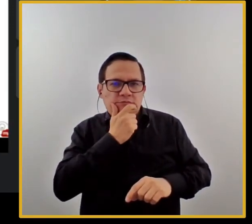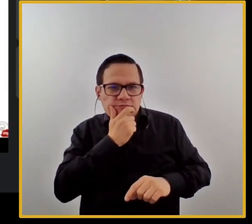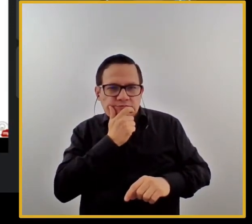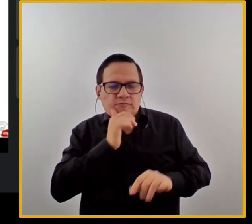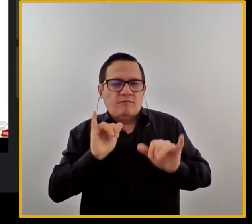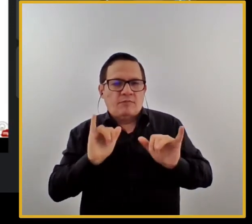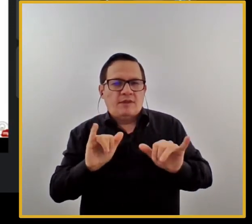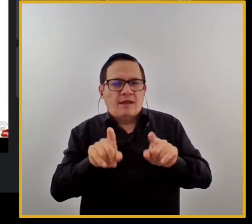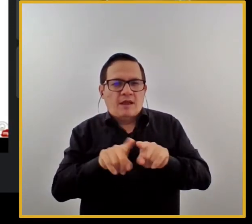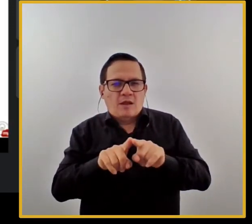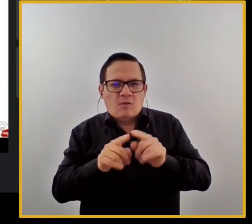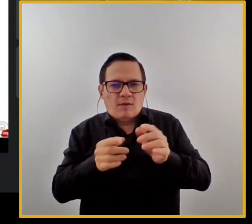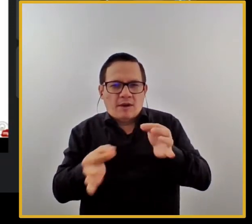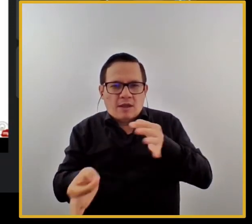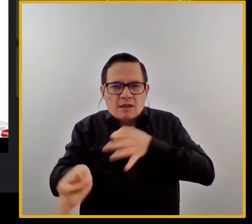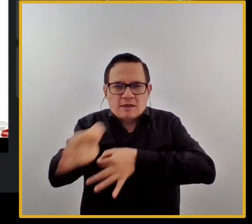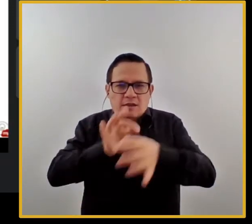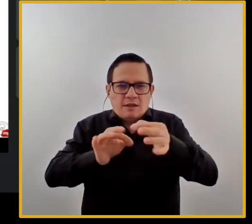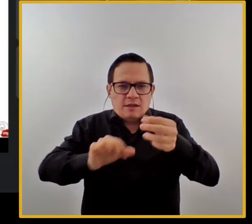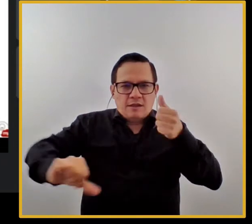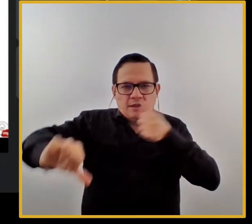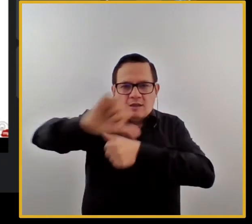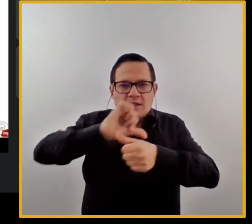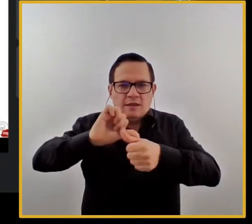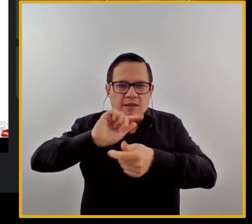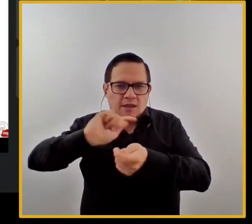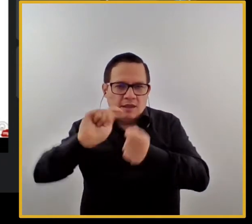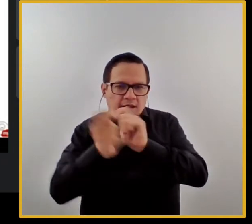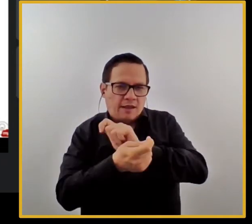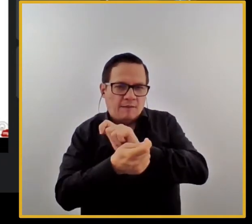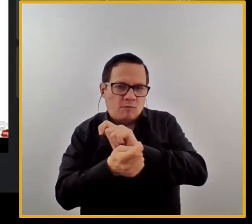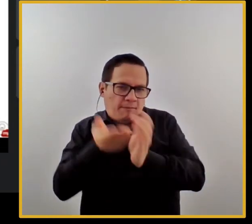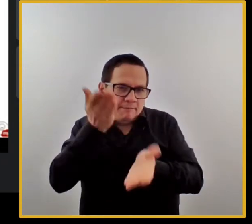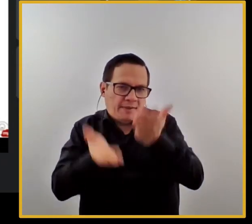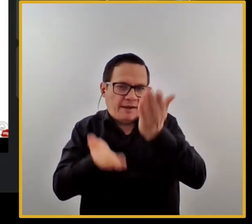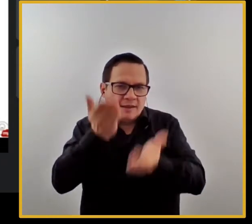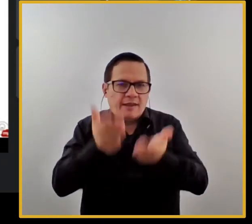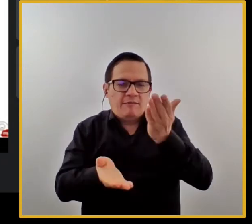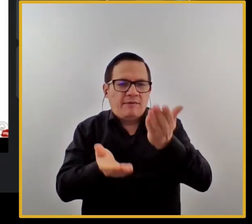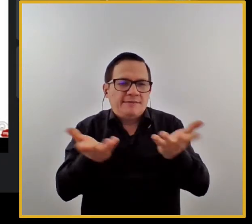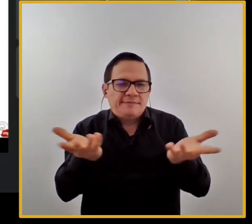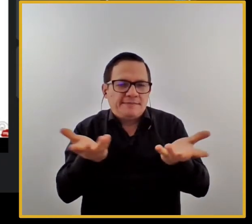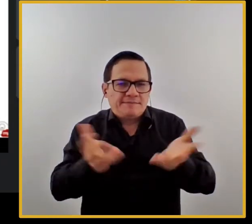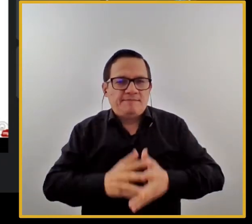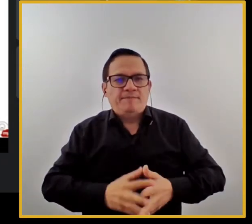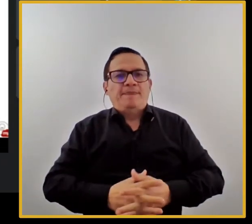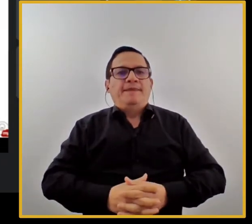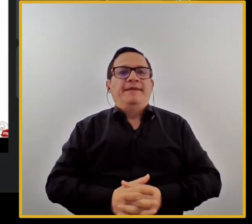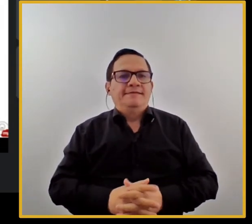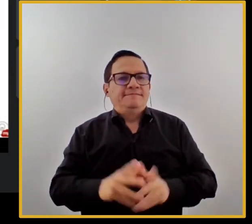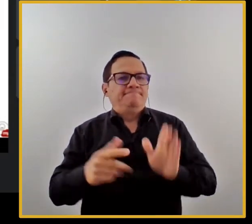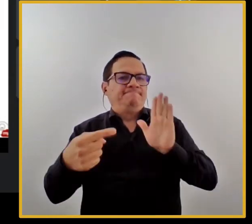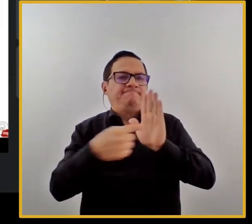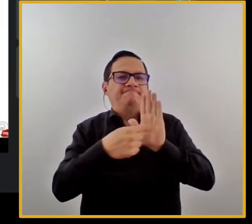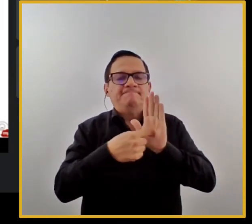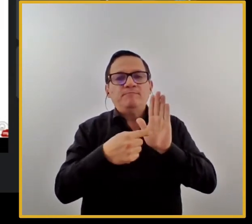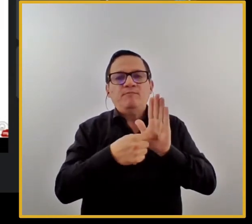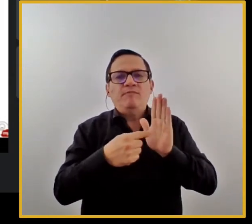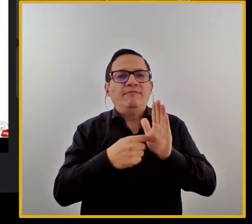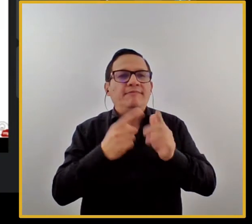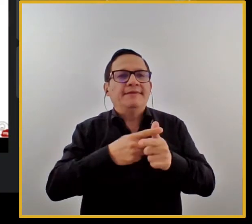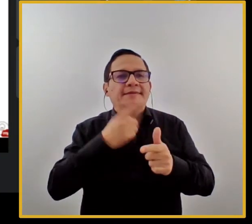un cambio de variable en donde tenemos lo siguiente. Para ello,